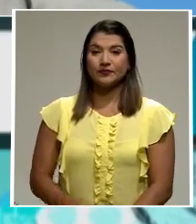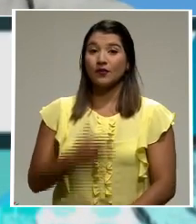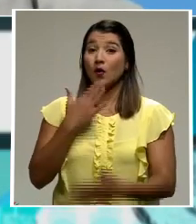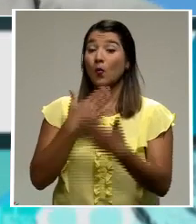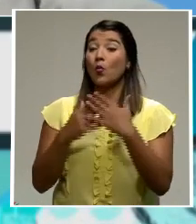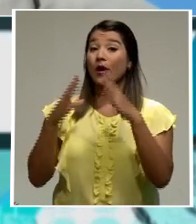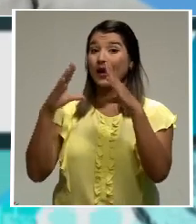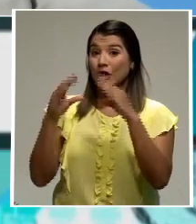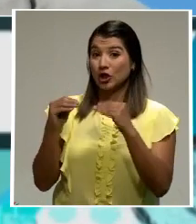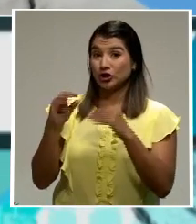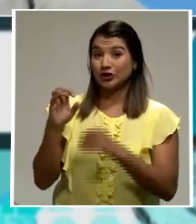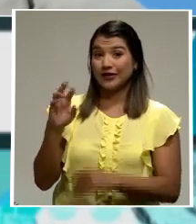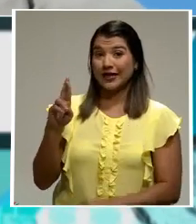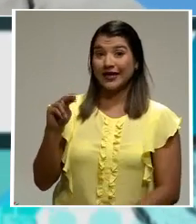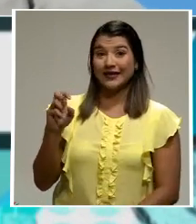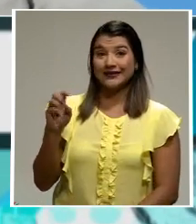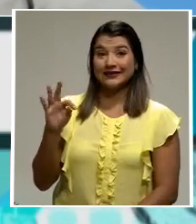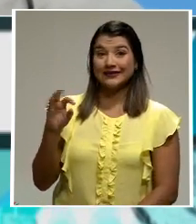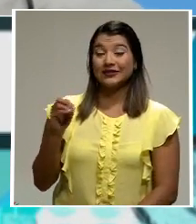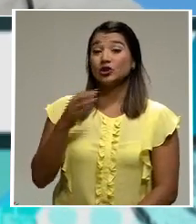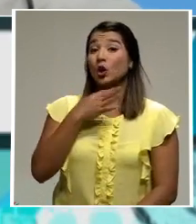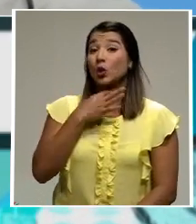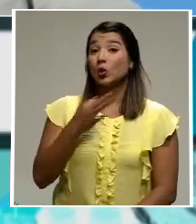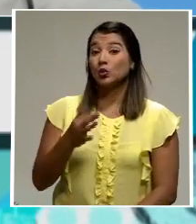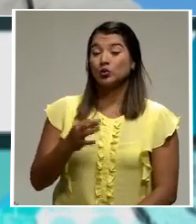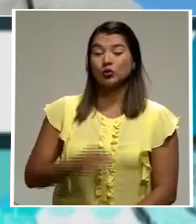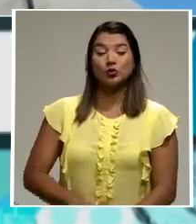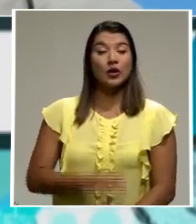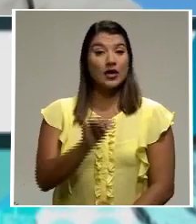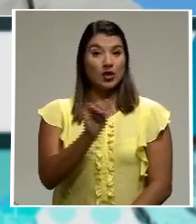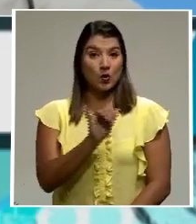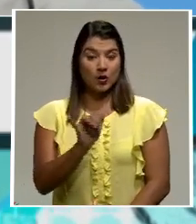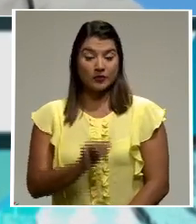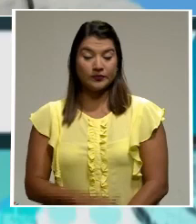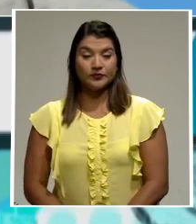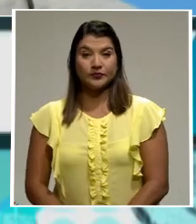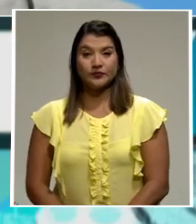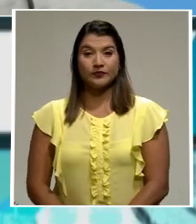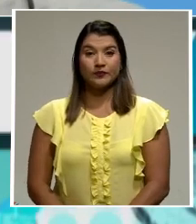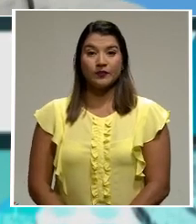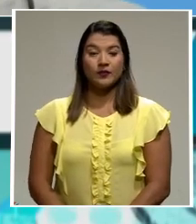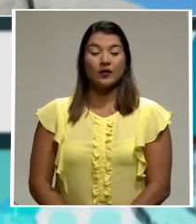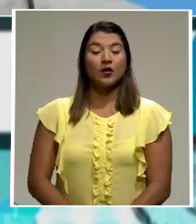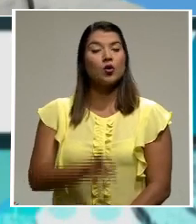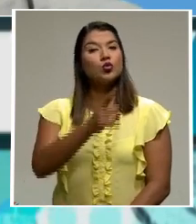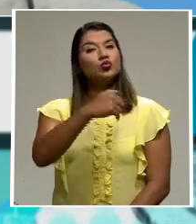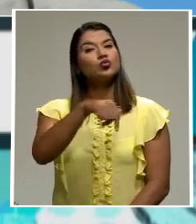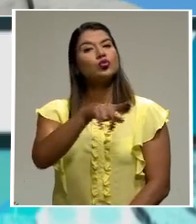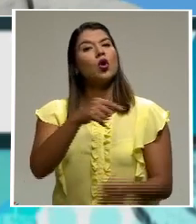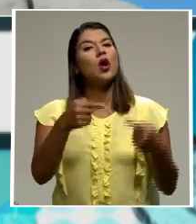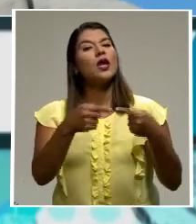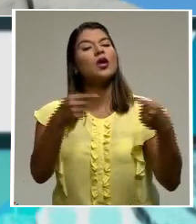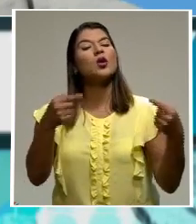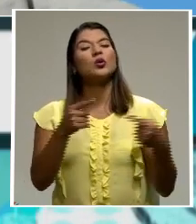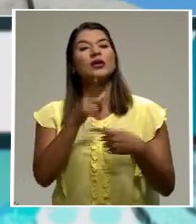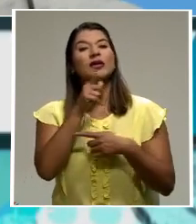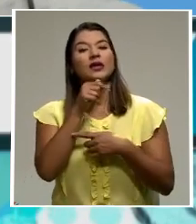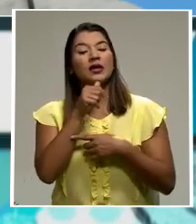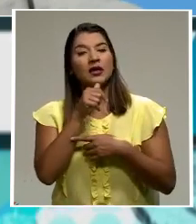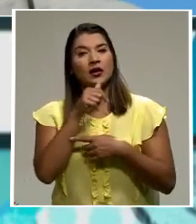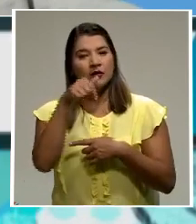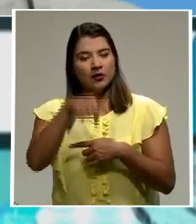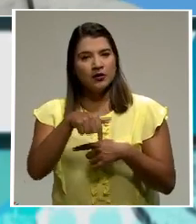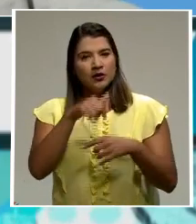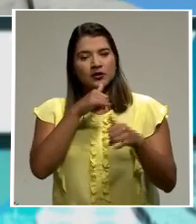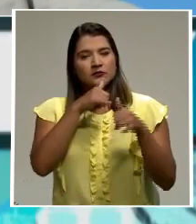Buenas noches, don Ernesto, un placer. Igualmente, ¿en contra de quiénes se presenta esta